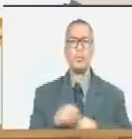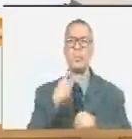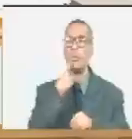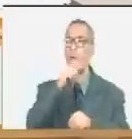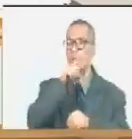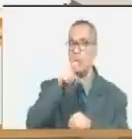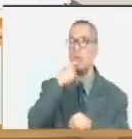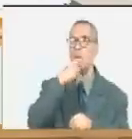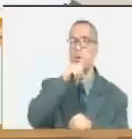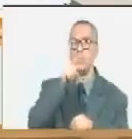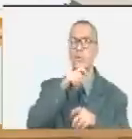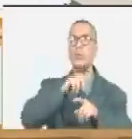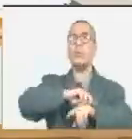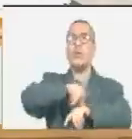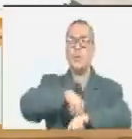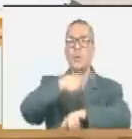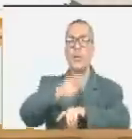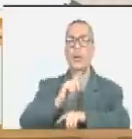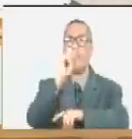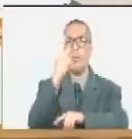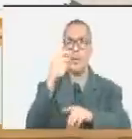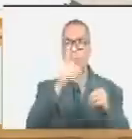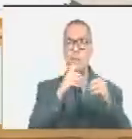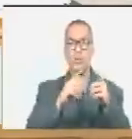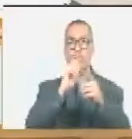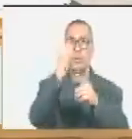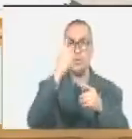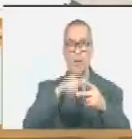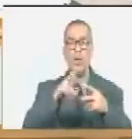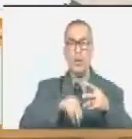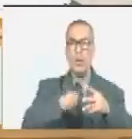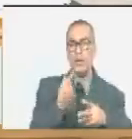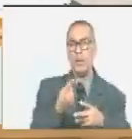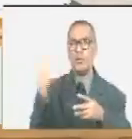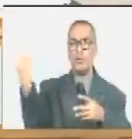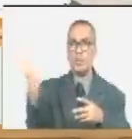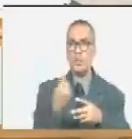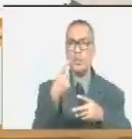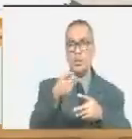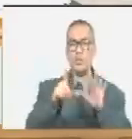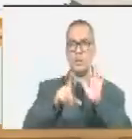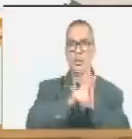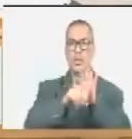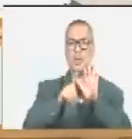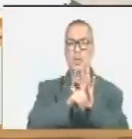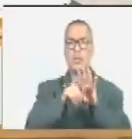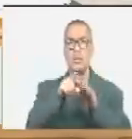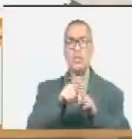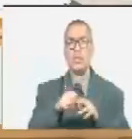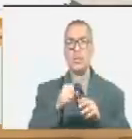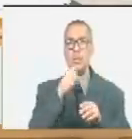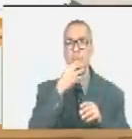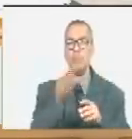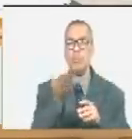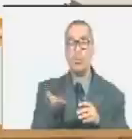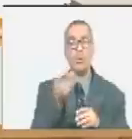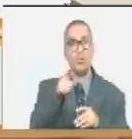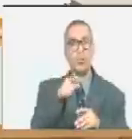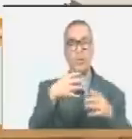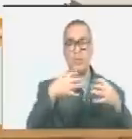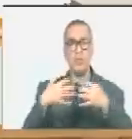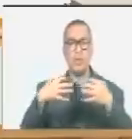consulta luego de aprobada en primera discusión para que pudiera ser traída esa ley muy importante en la